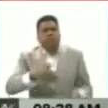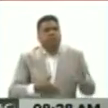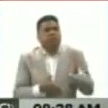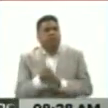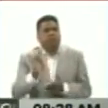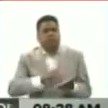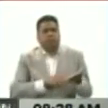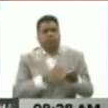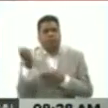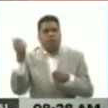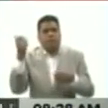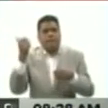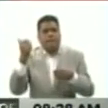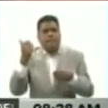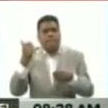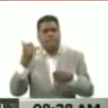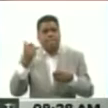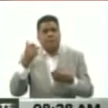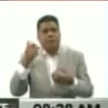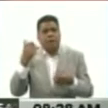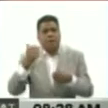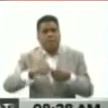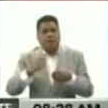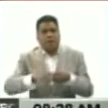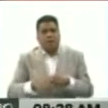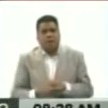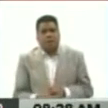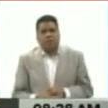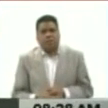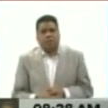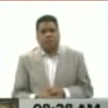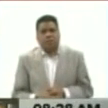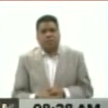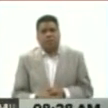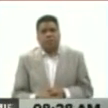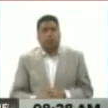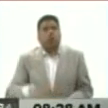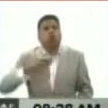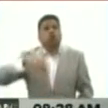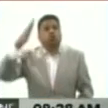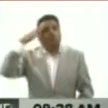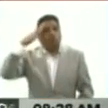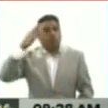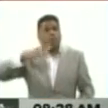Maracay. Allá duré tiempo, me enteré que mi comandante estaba enfermo.